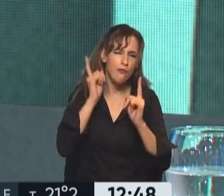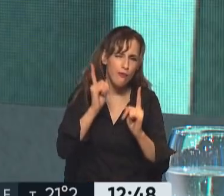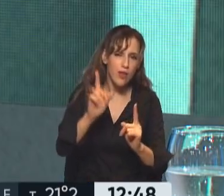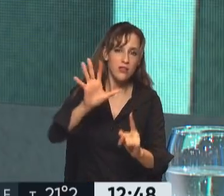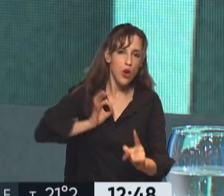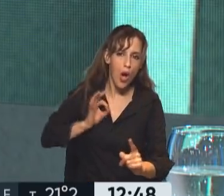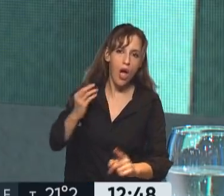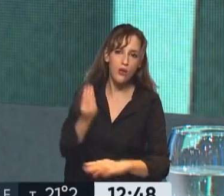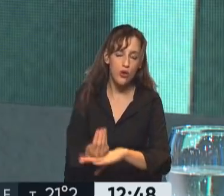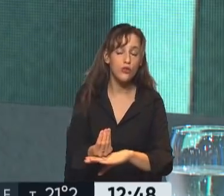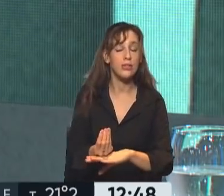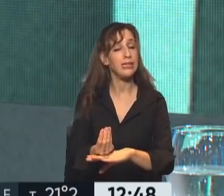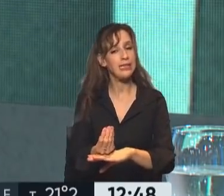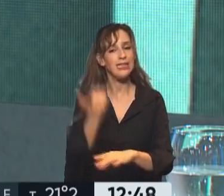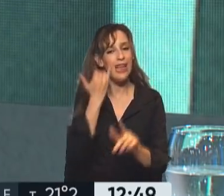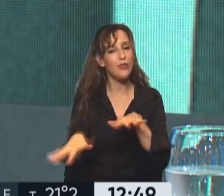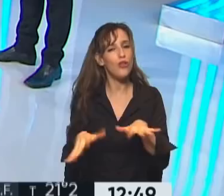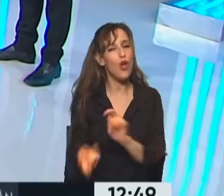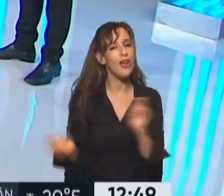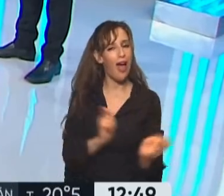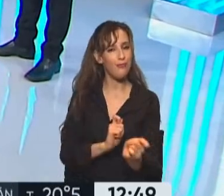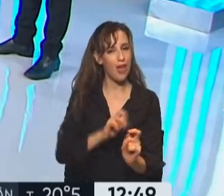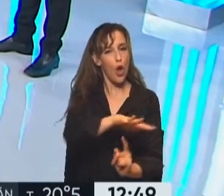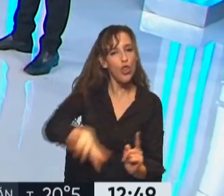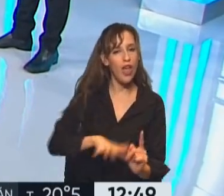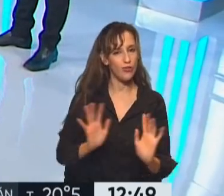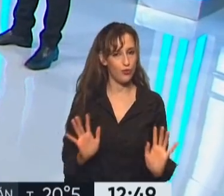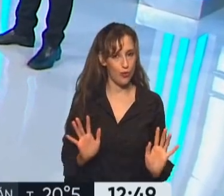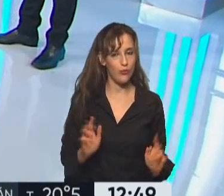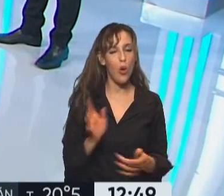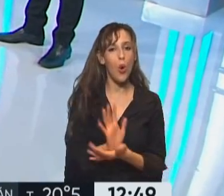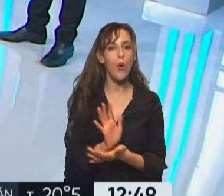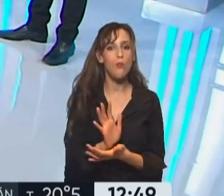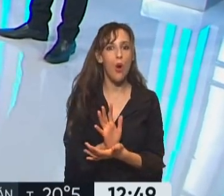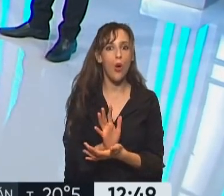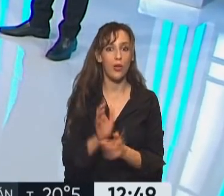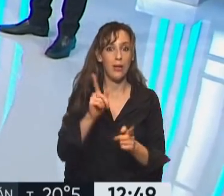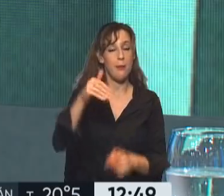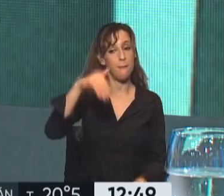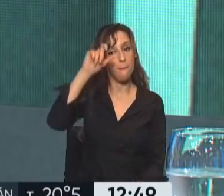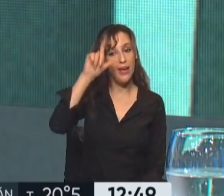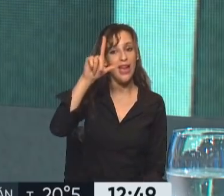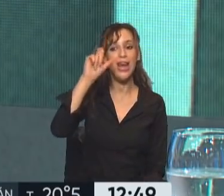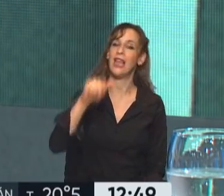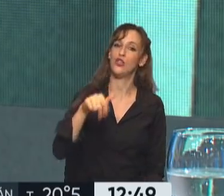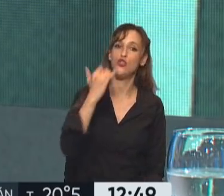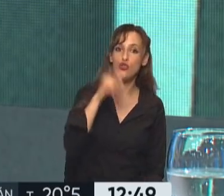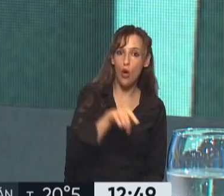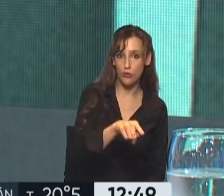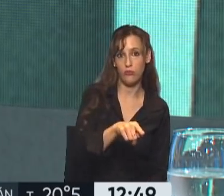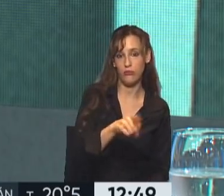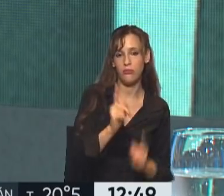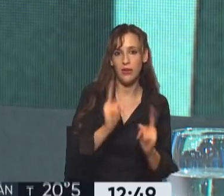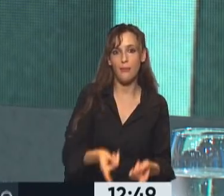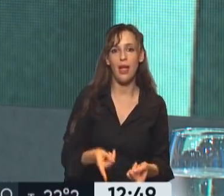electorado y Marine Le Pen como una suerte de candidata contra, y al mismo tiempo Mélenchon también en la tercera posición, candidata contra,